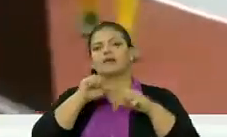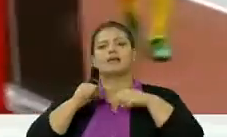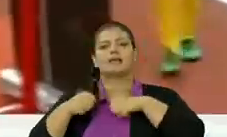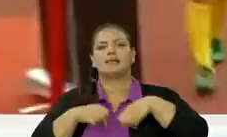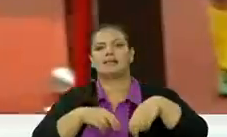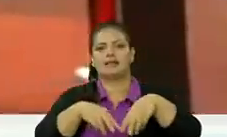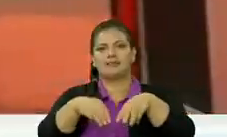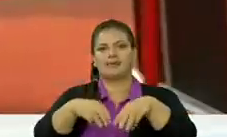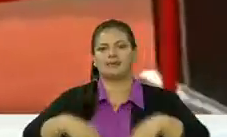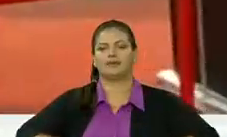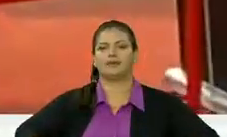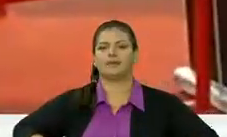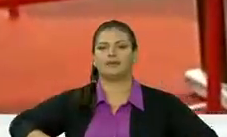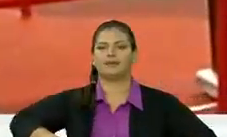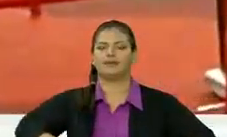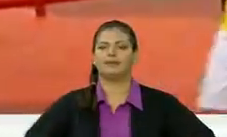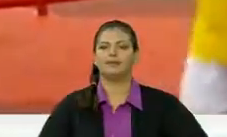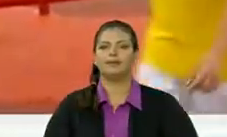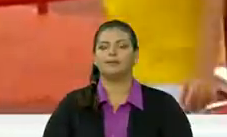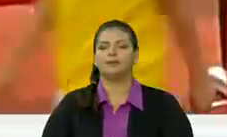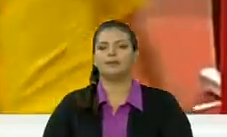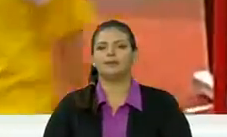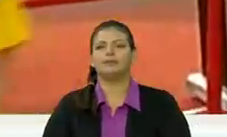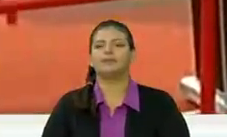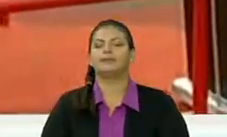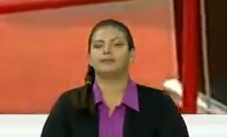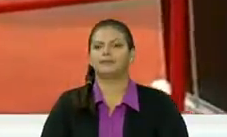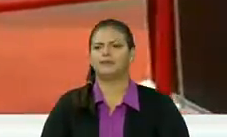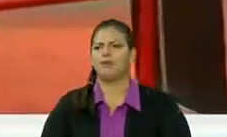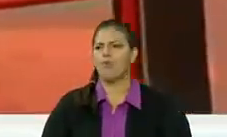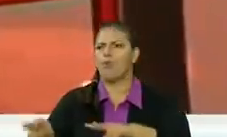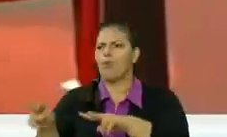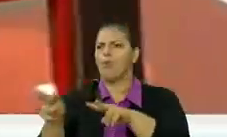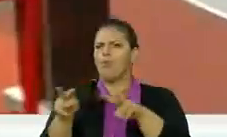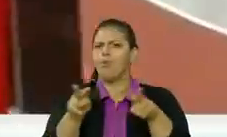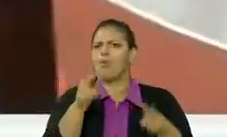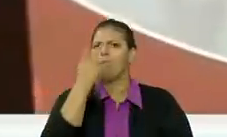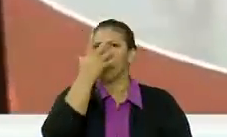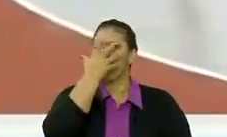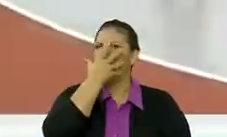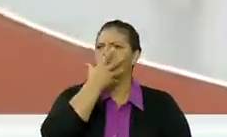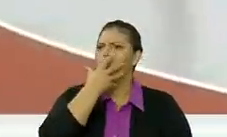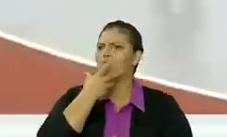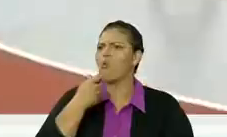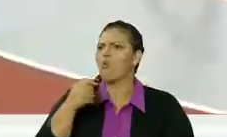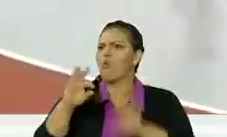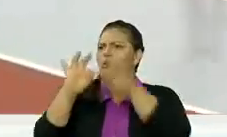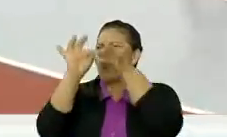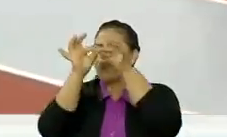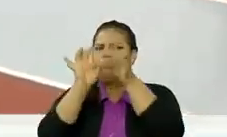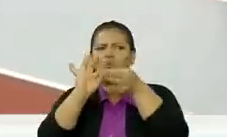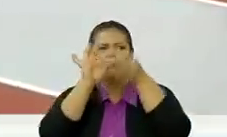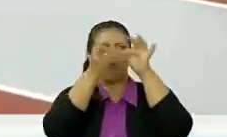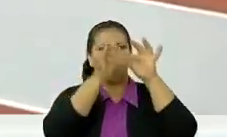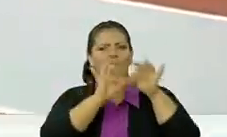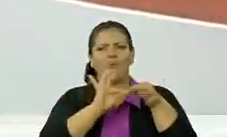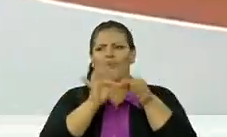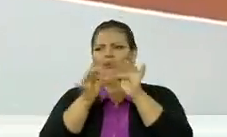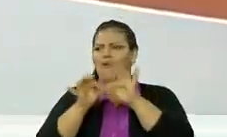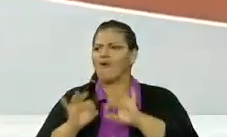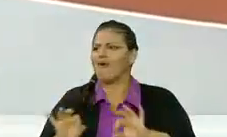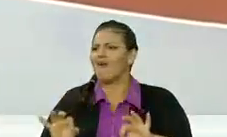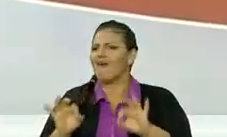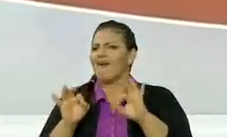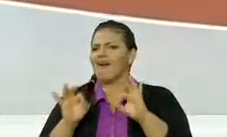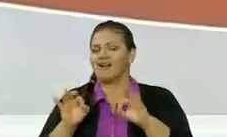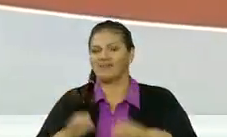cara definitivamente en el Parque Samanes. Han hecho este cambio y por supuesto, desde las 10 de la mañana ya